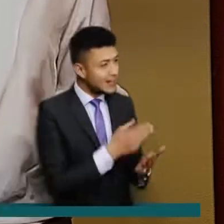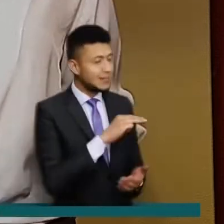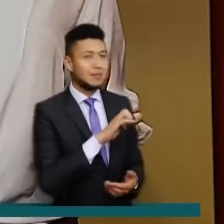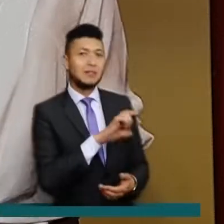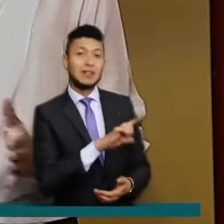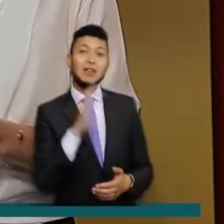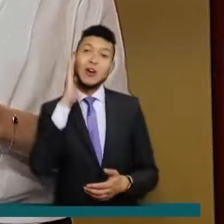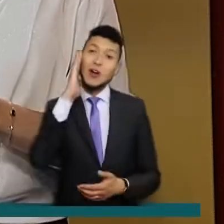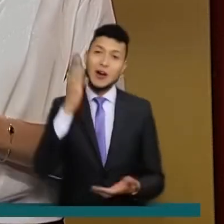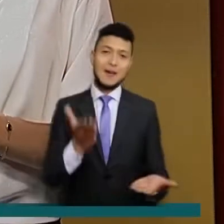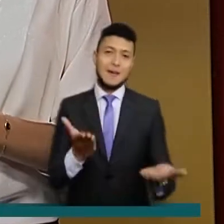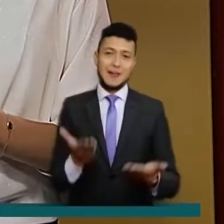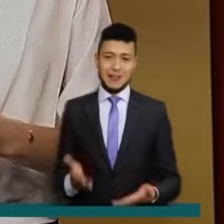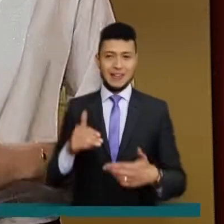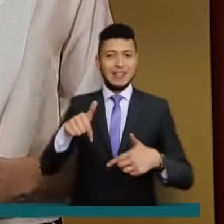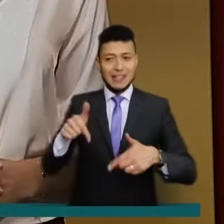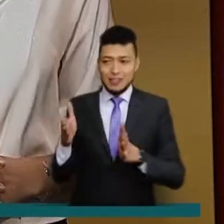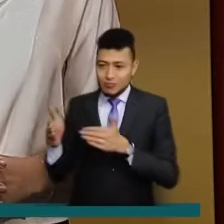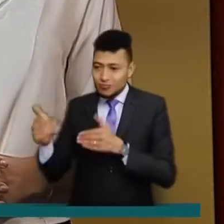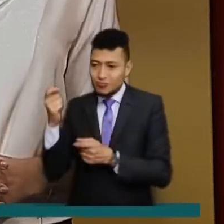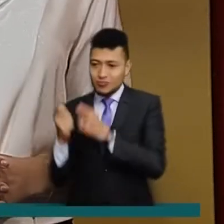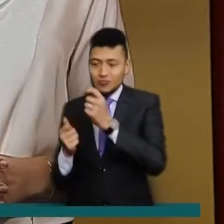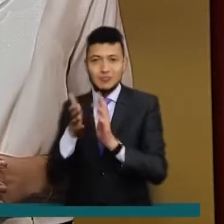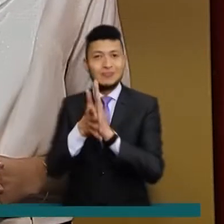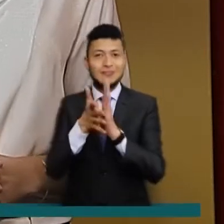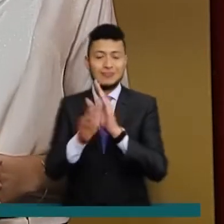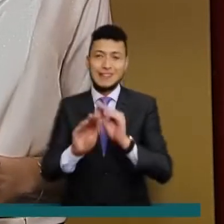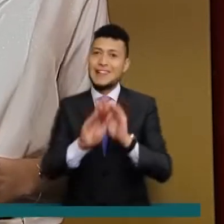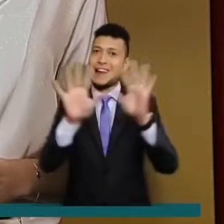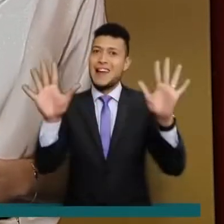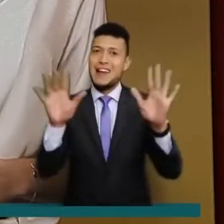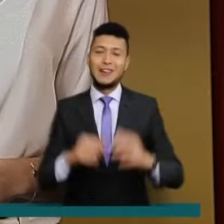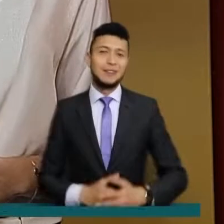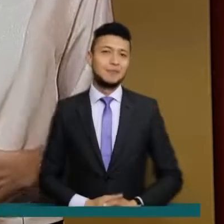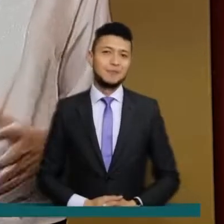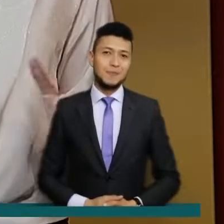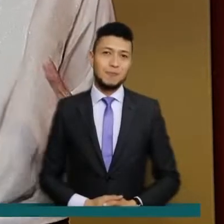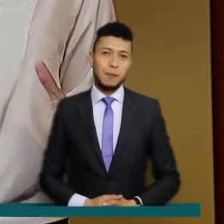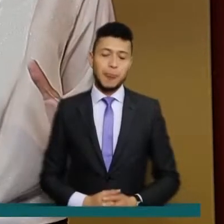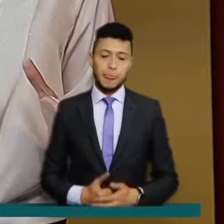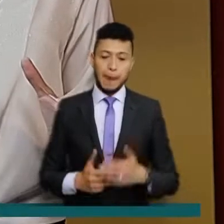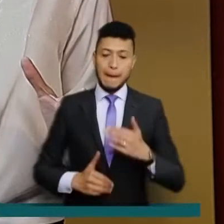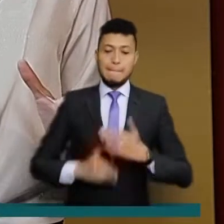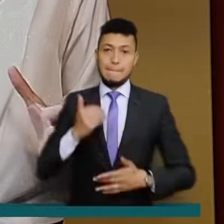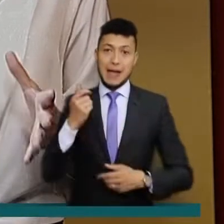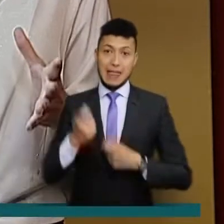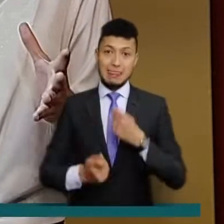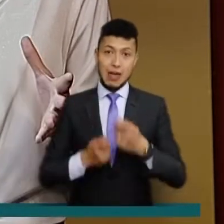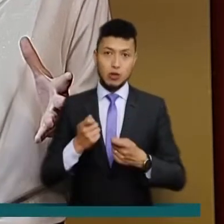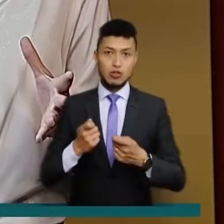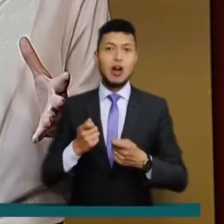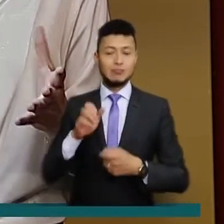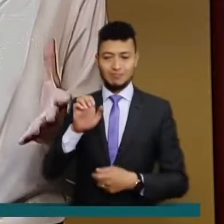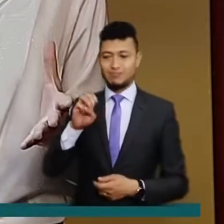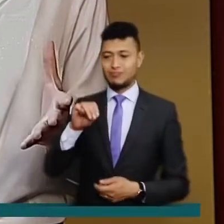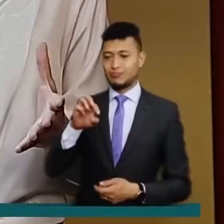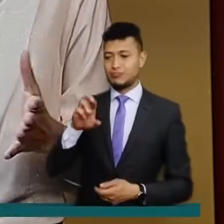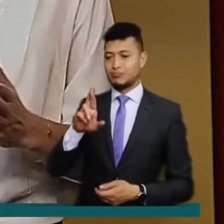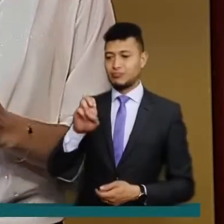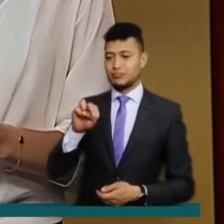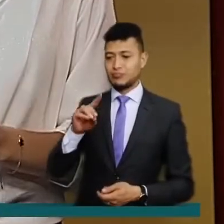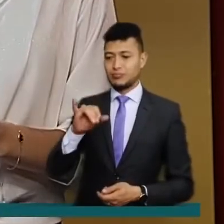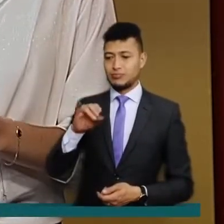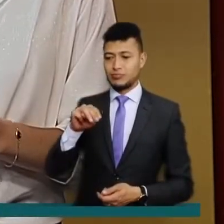Gracias, Mabel. Hola y bienvenidos a Caja Menor, el espacio en donde tenemos las cuentas claras. El emprendimiento se define como el comienzo de una